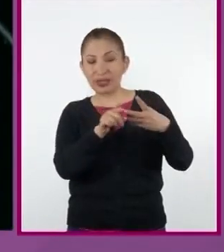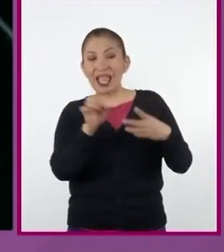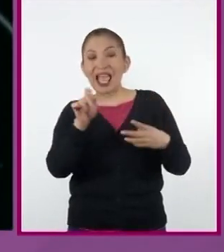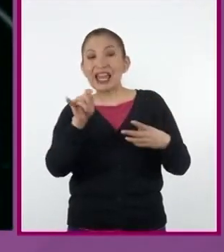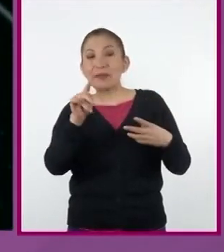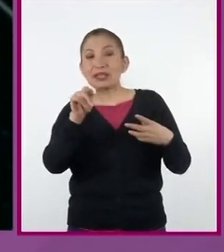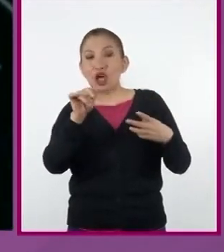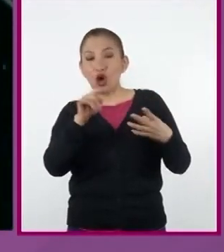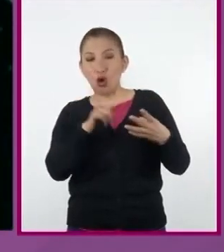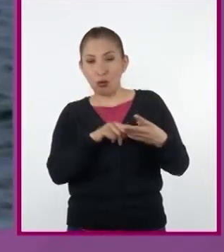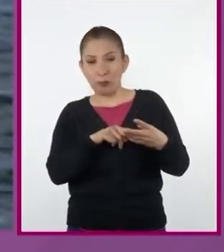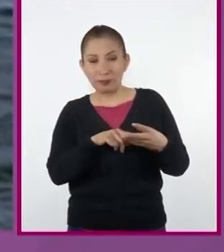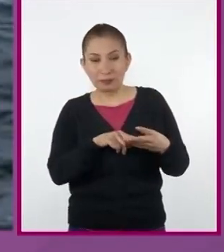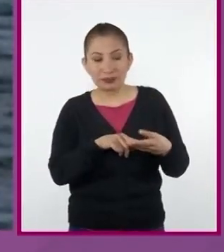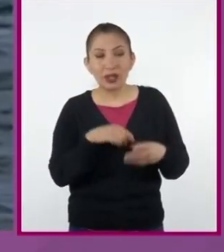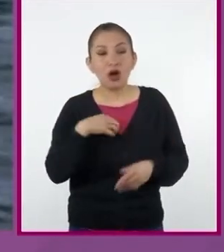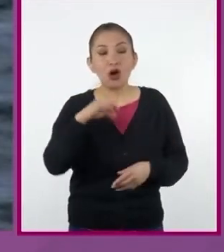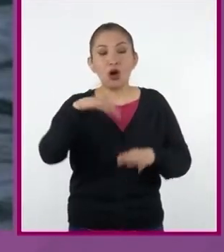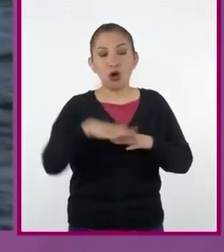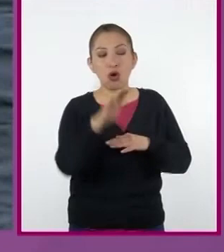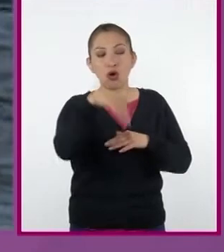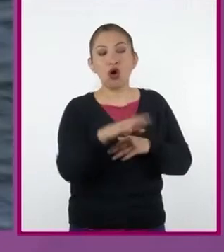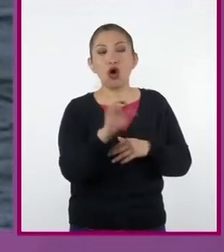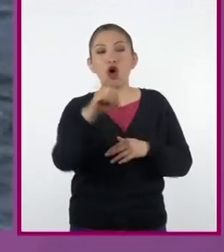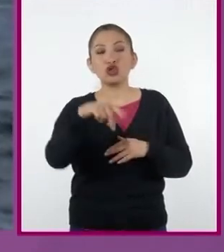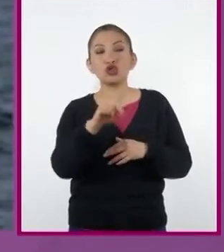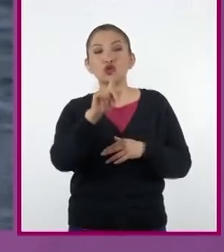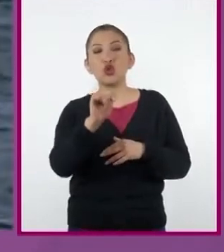elíptico y ondulatorio.